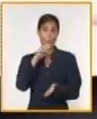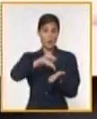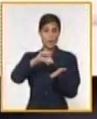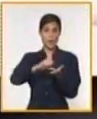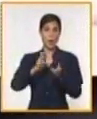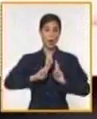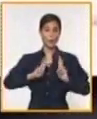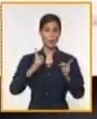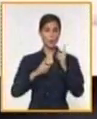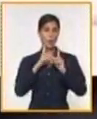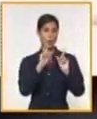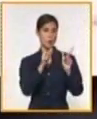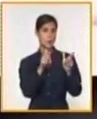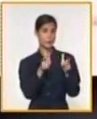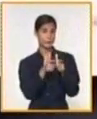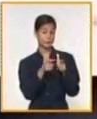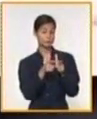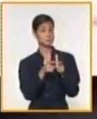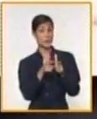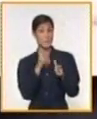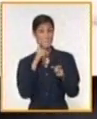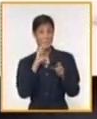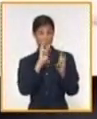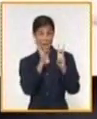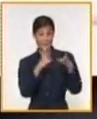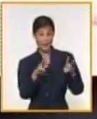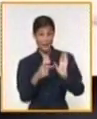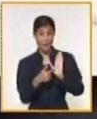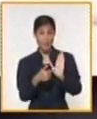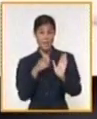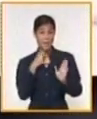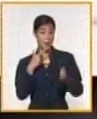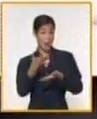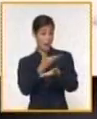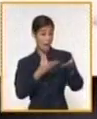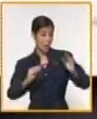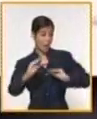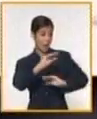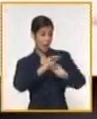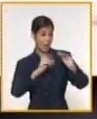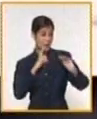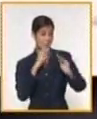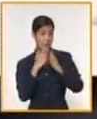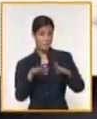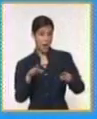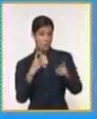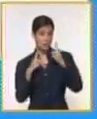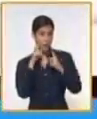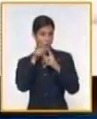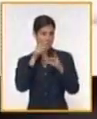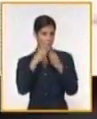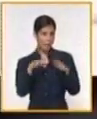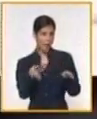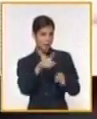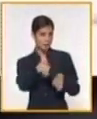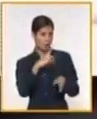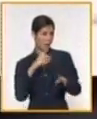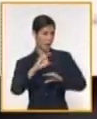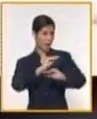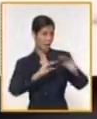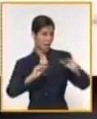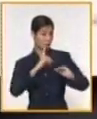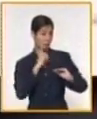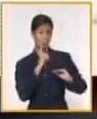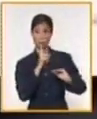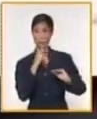día en internet que no había iniciado conversaciones de paz de ninguna manera. Este martes, en una serie de posteos en Truth Social, Trump habló de